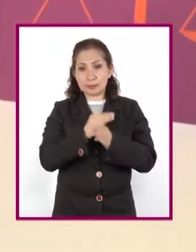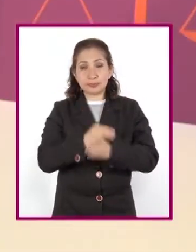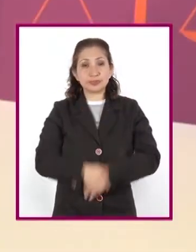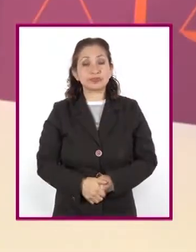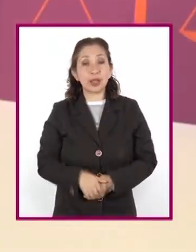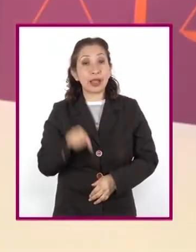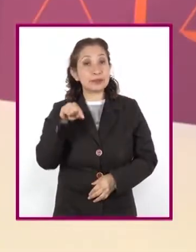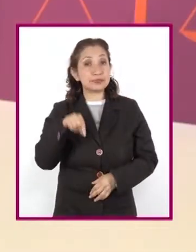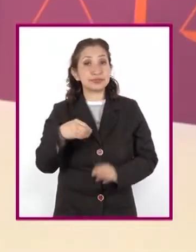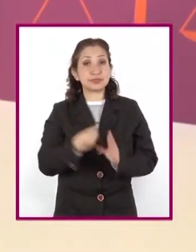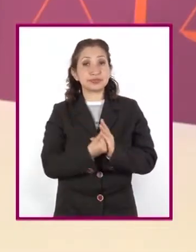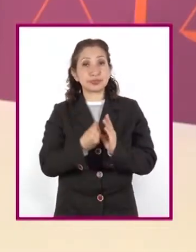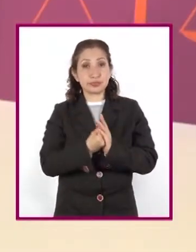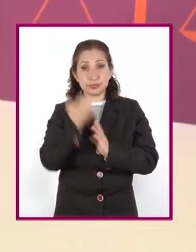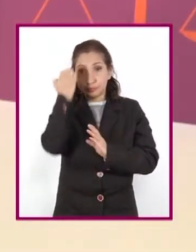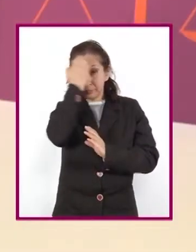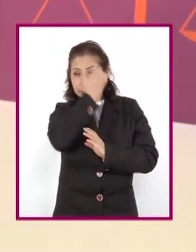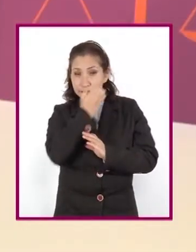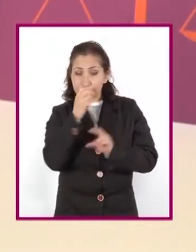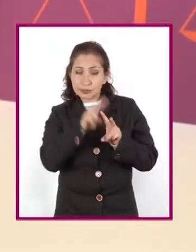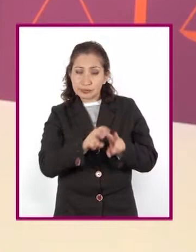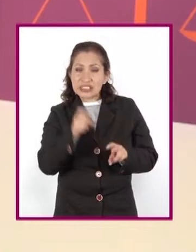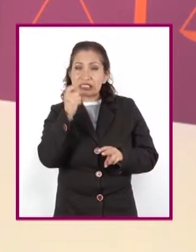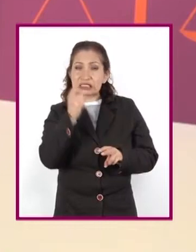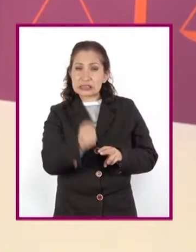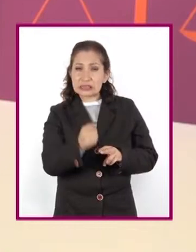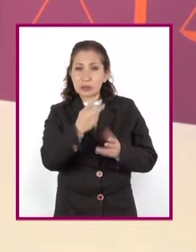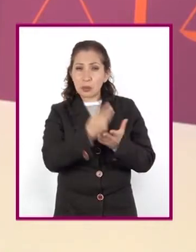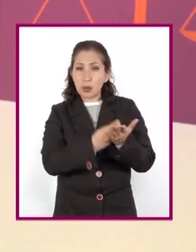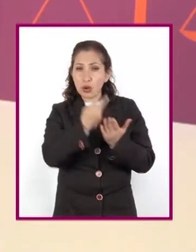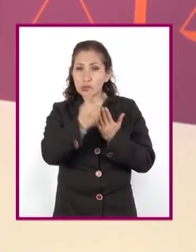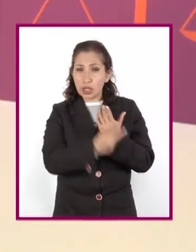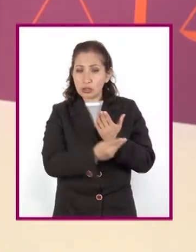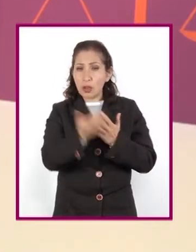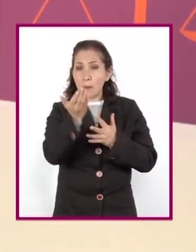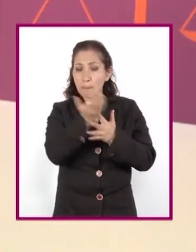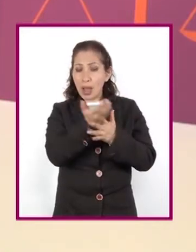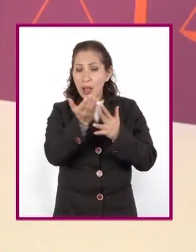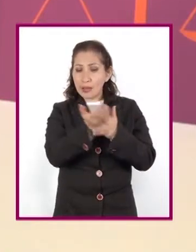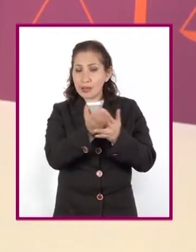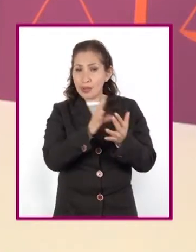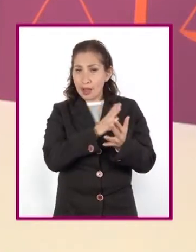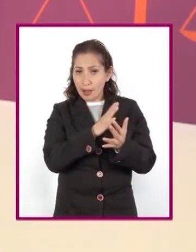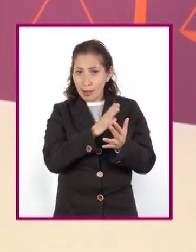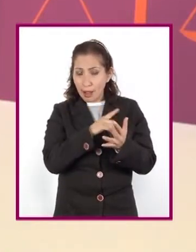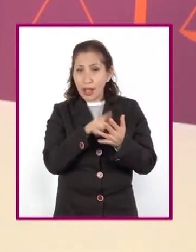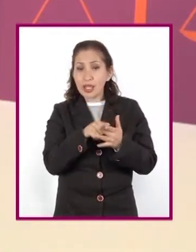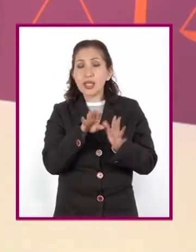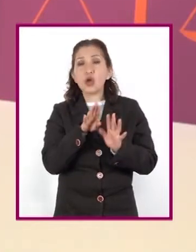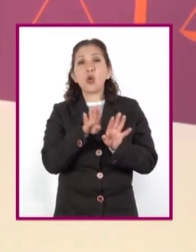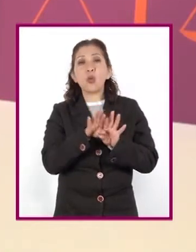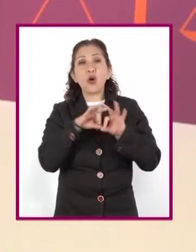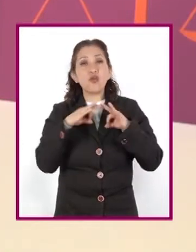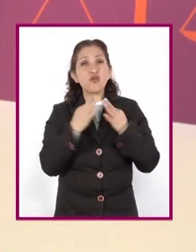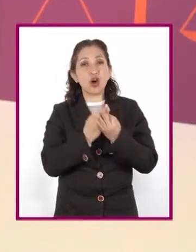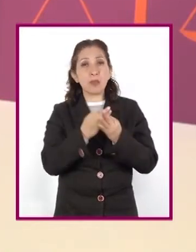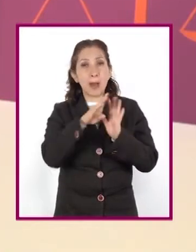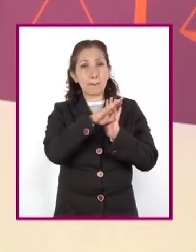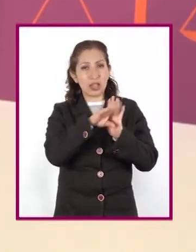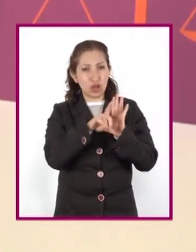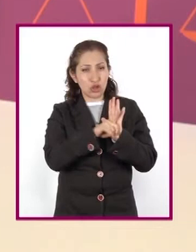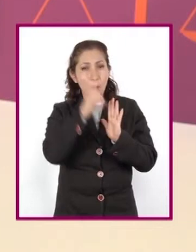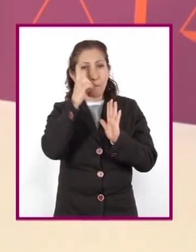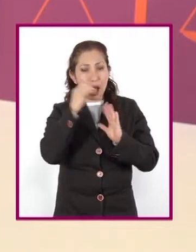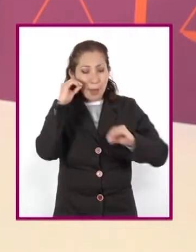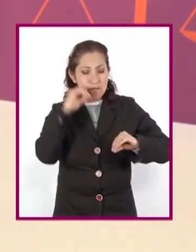En esta sesión analizaremos qué es un proyecto, las fases que lo integran y la metodología para llevarlo a cabo